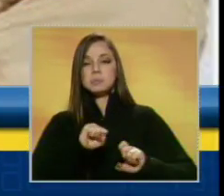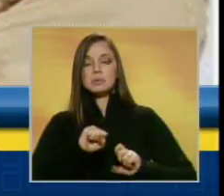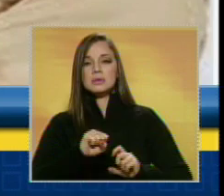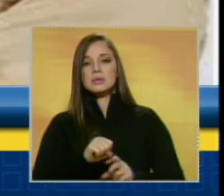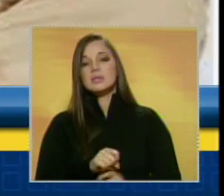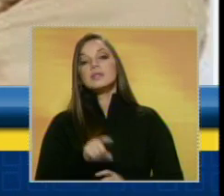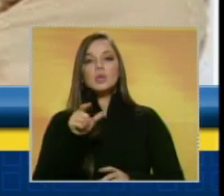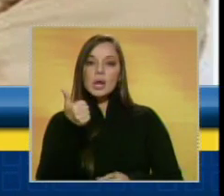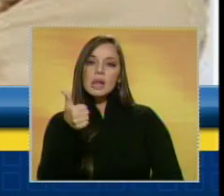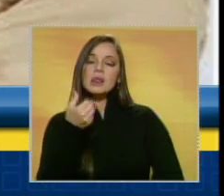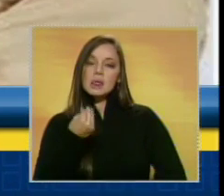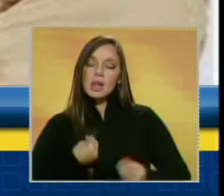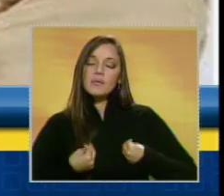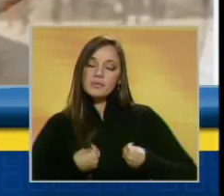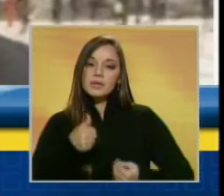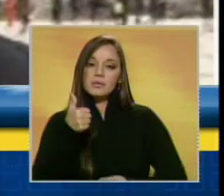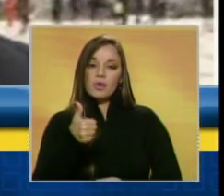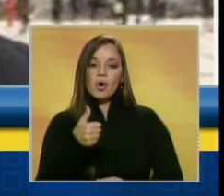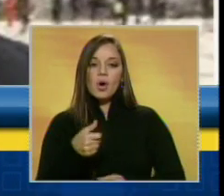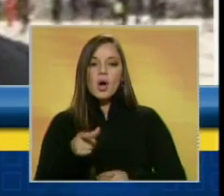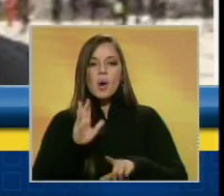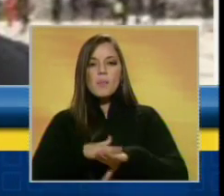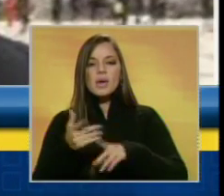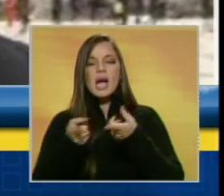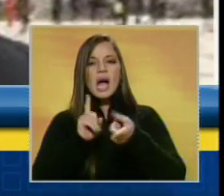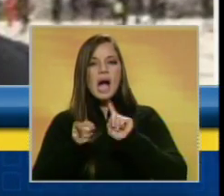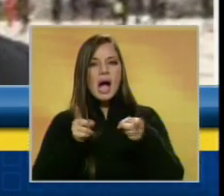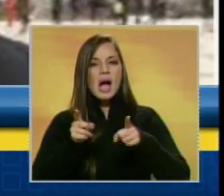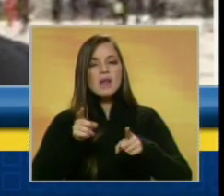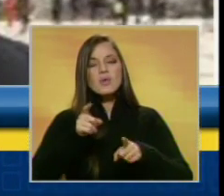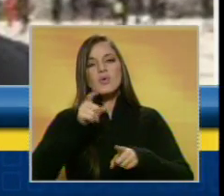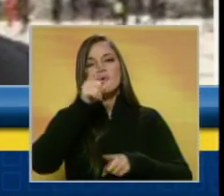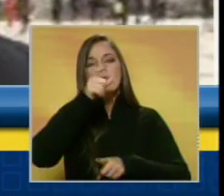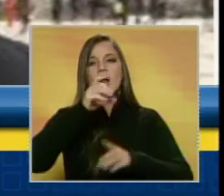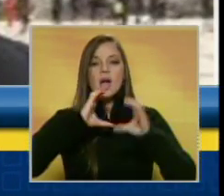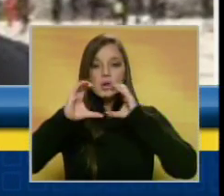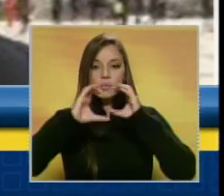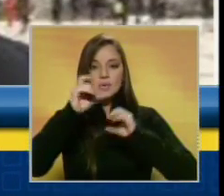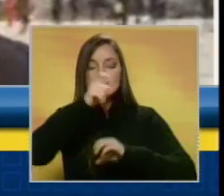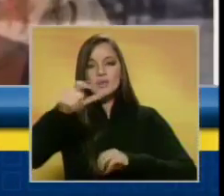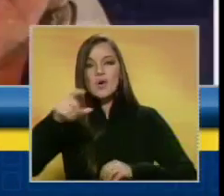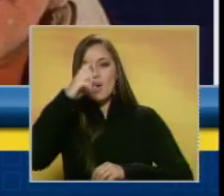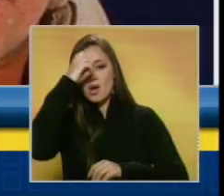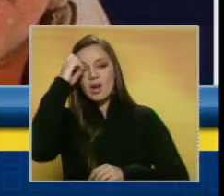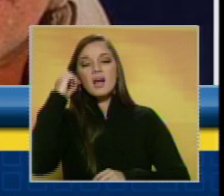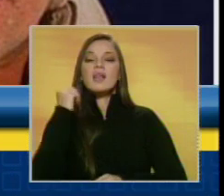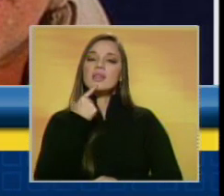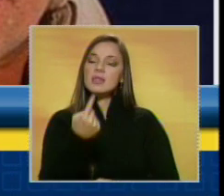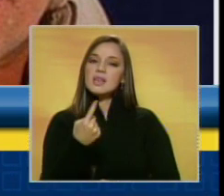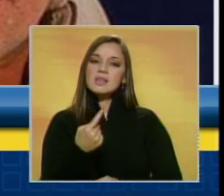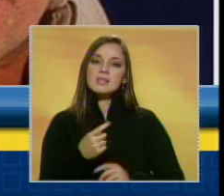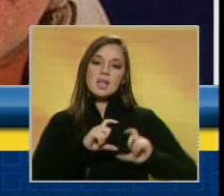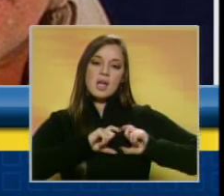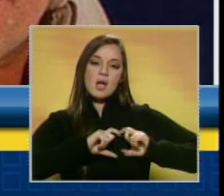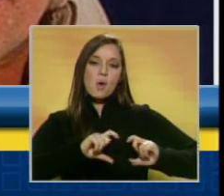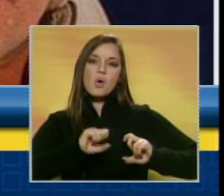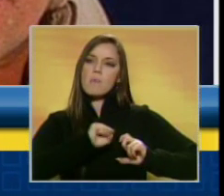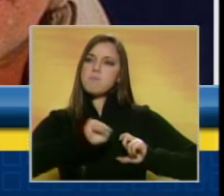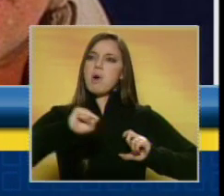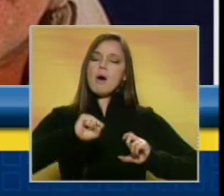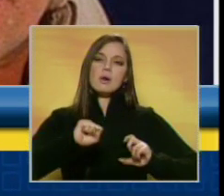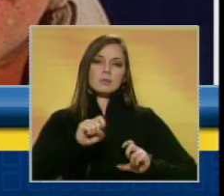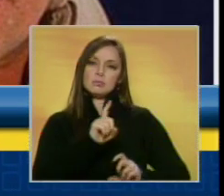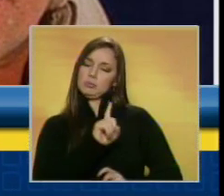comediante, desmintió las informaciones publicadas en algunos medios de comunicación sobre que Rauseo había sufrido un infarto